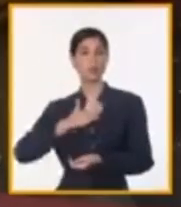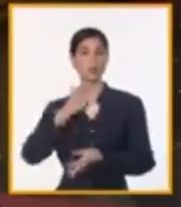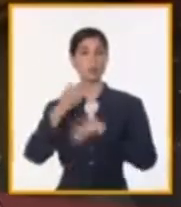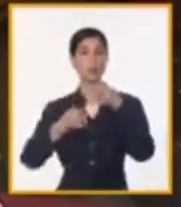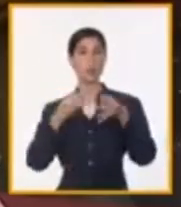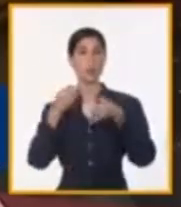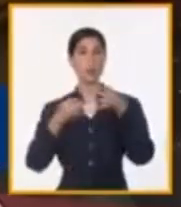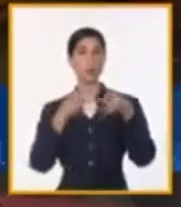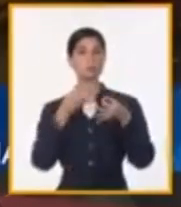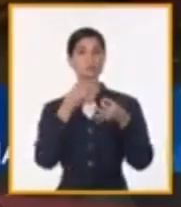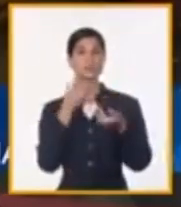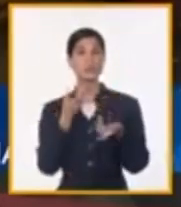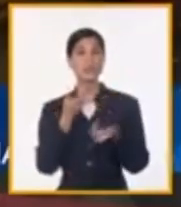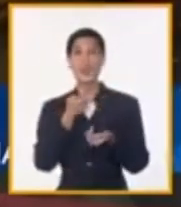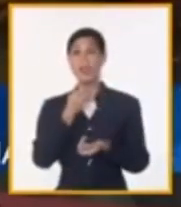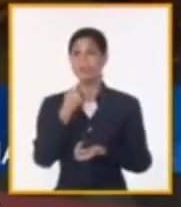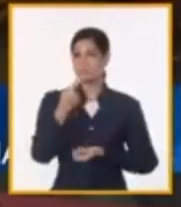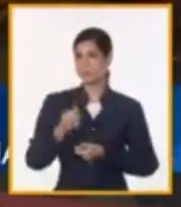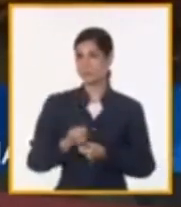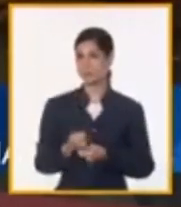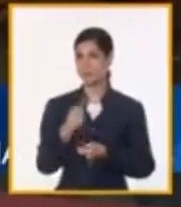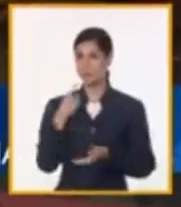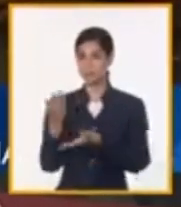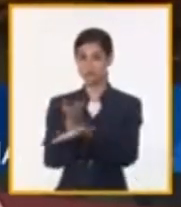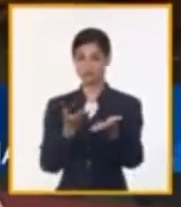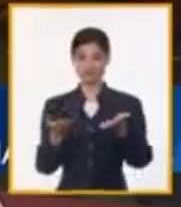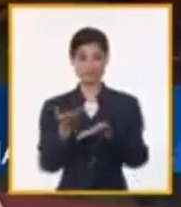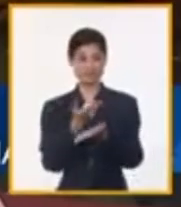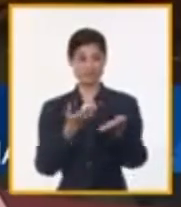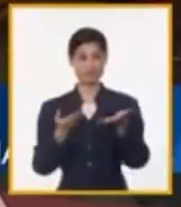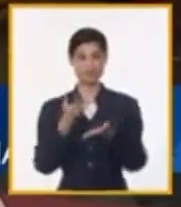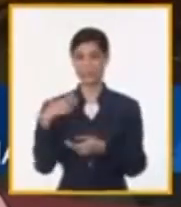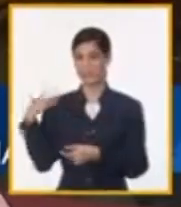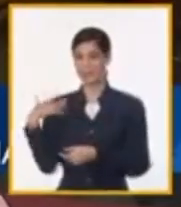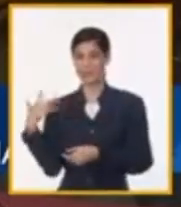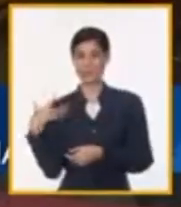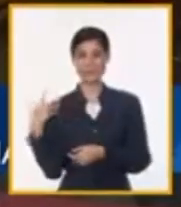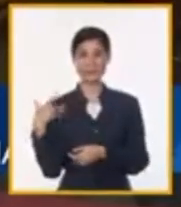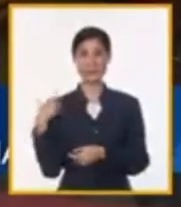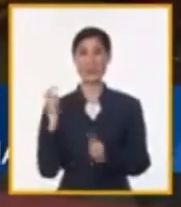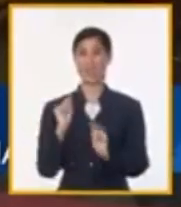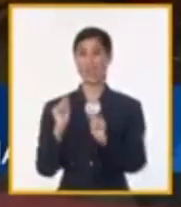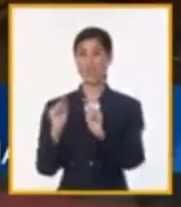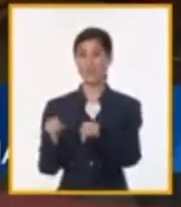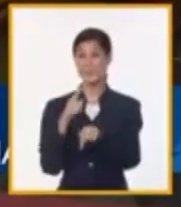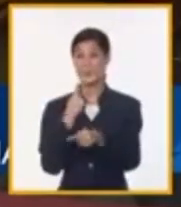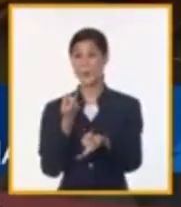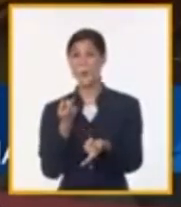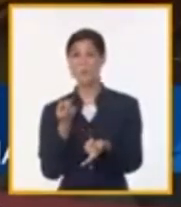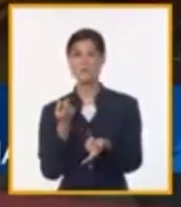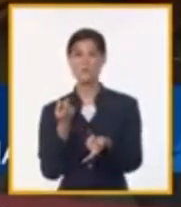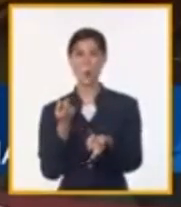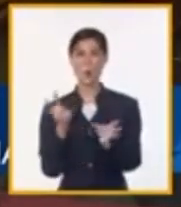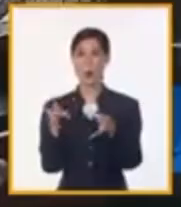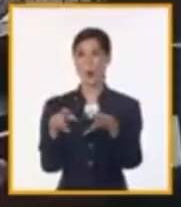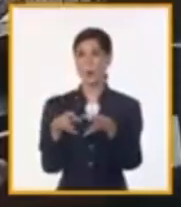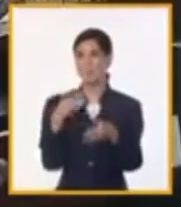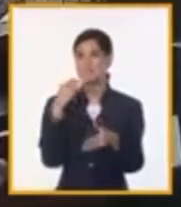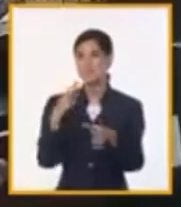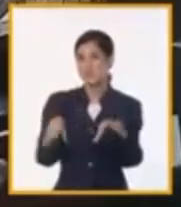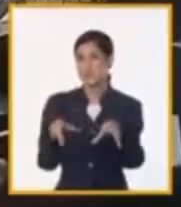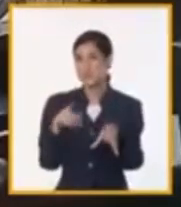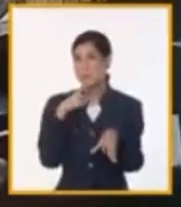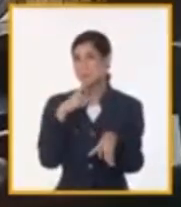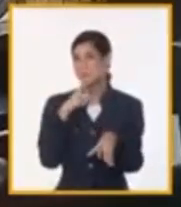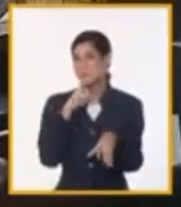ponernos a discutir ese tema en una época de campaña electoral me parece por demás irresponsable Y por demás desatinado para